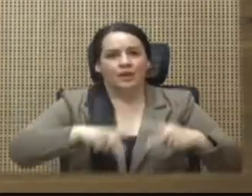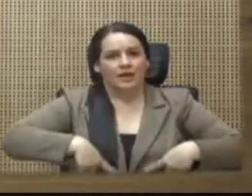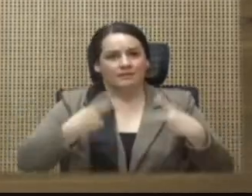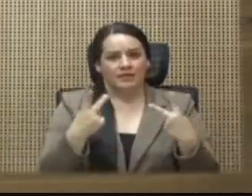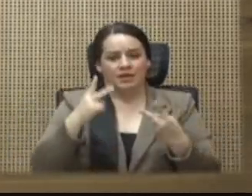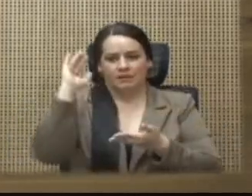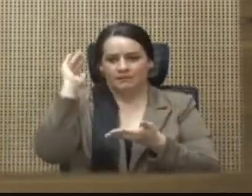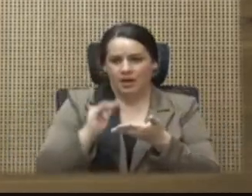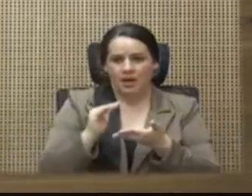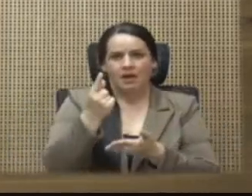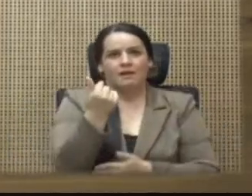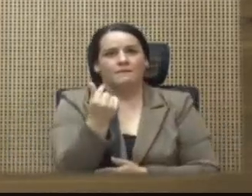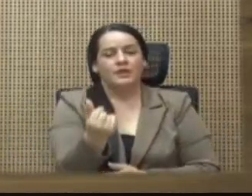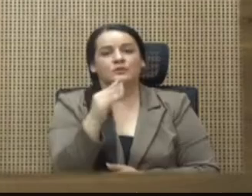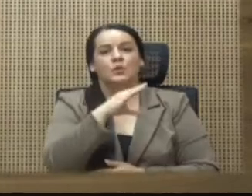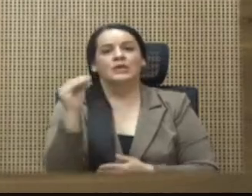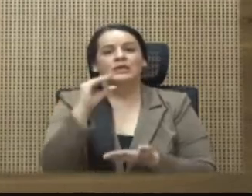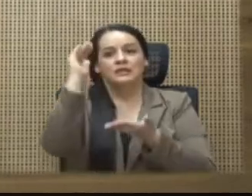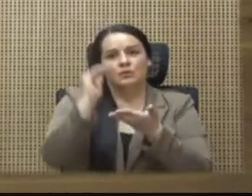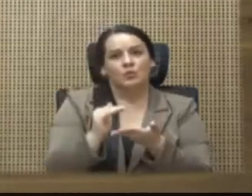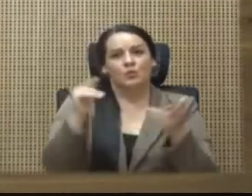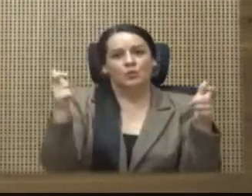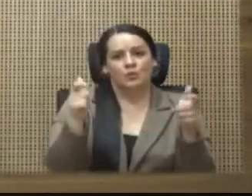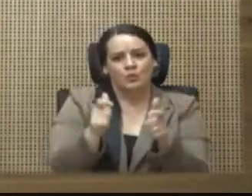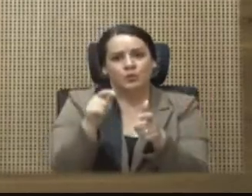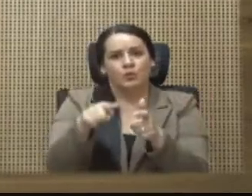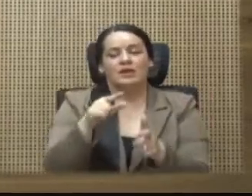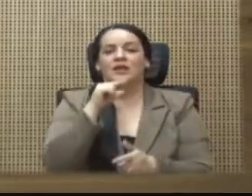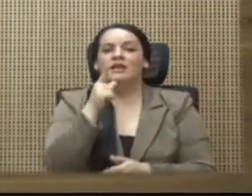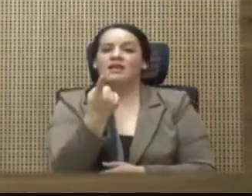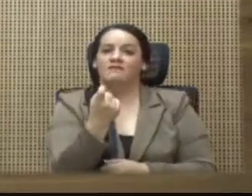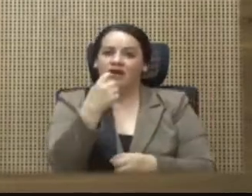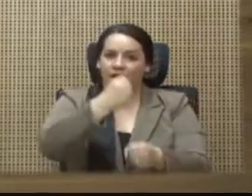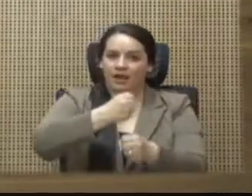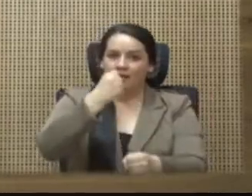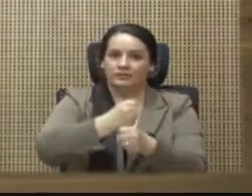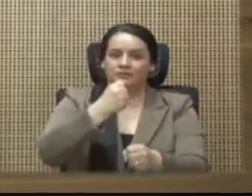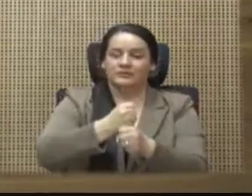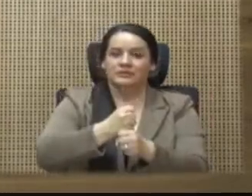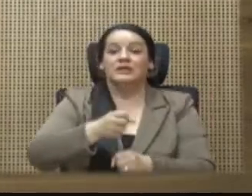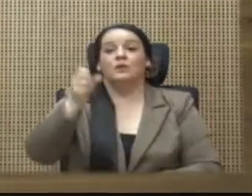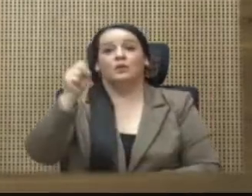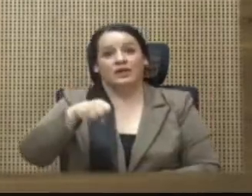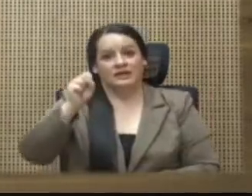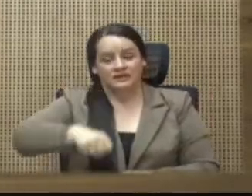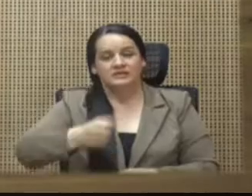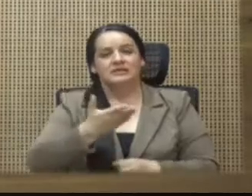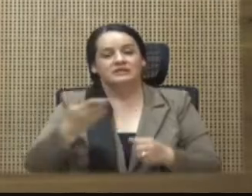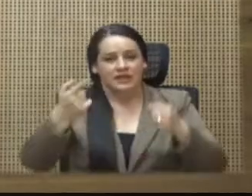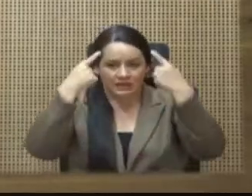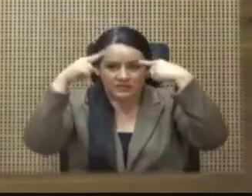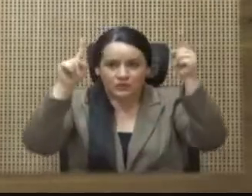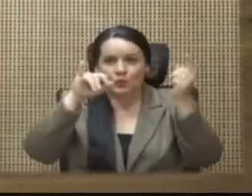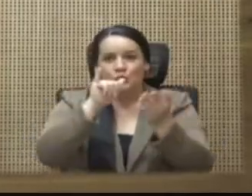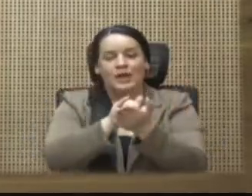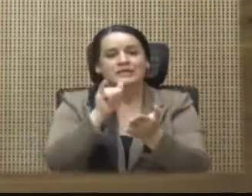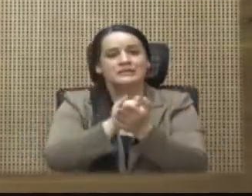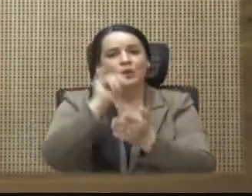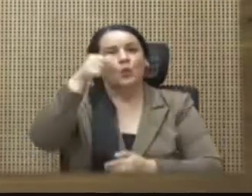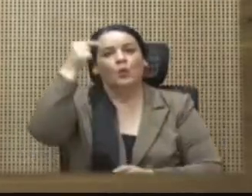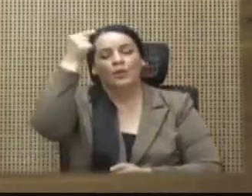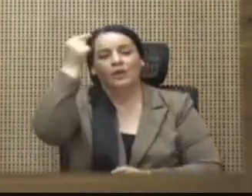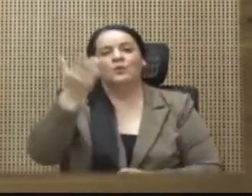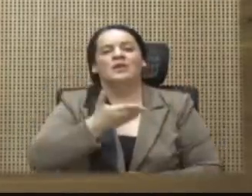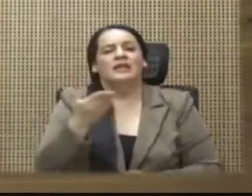el desempleo. En fin, lo que sí ha sido exitoso este gobierno es en armar pleitos